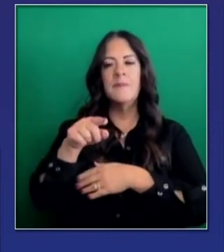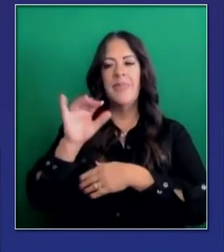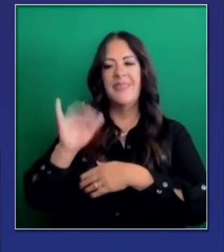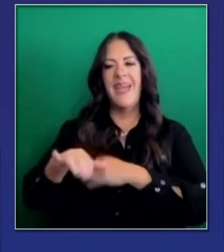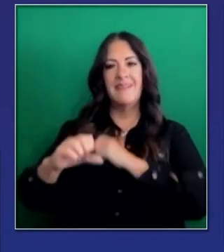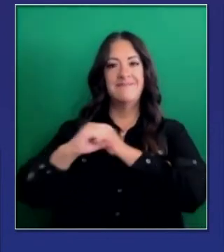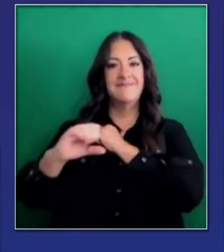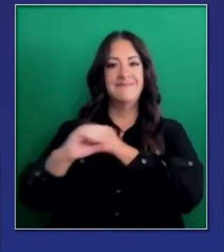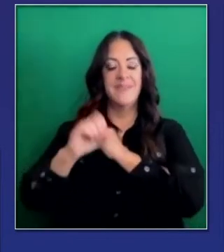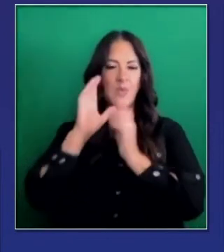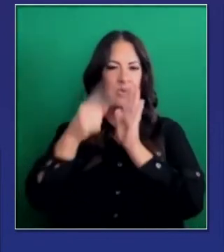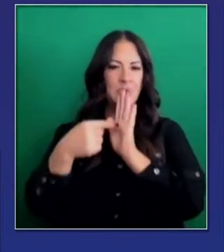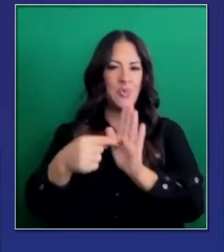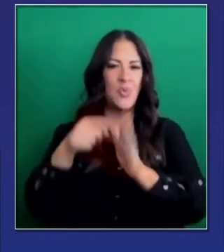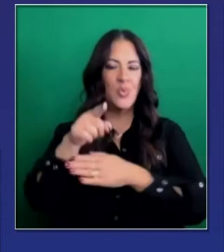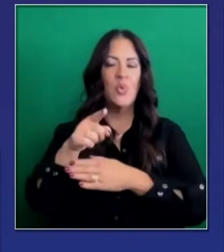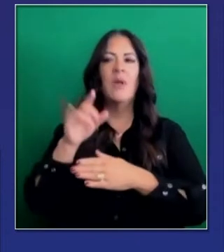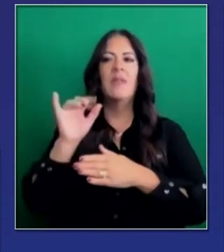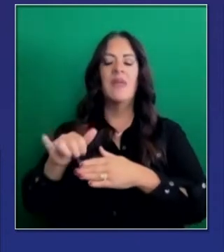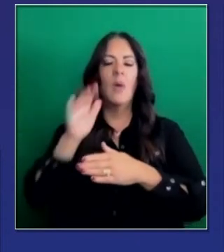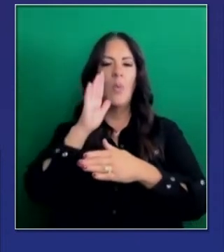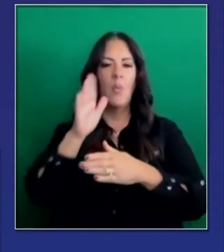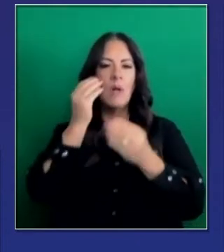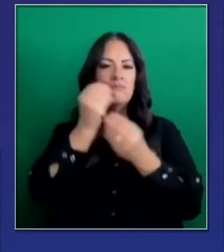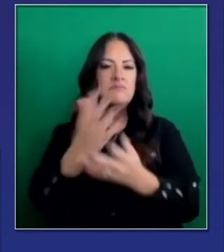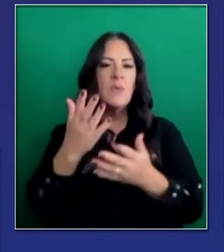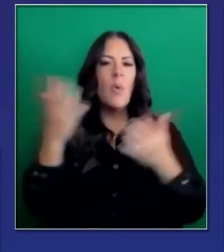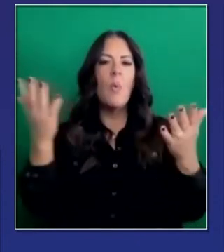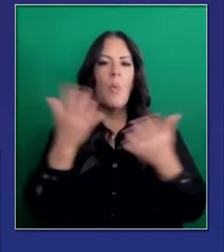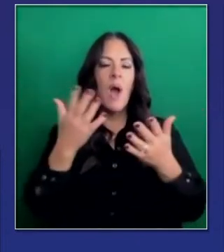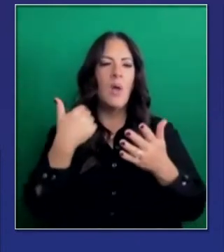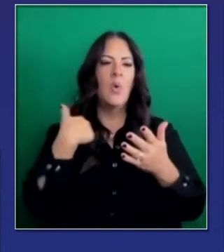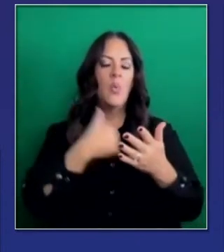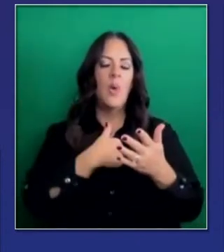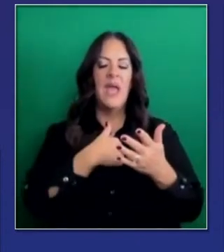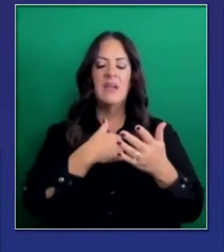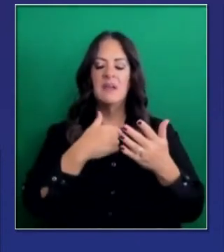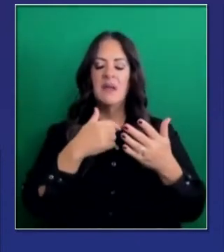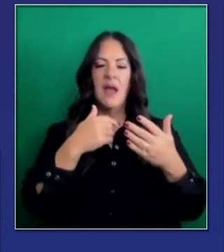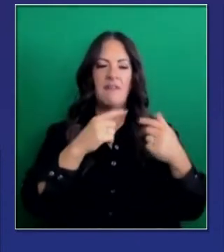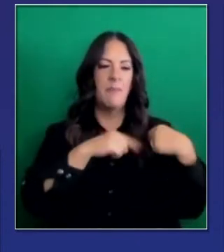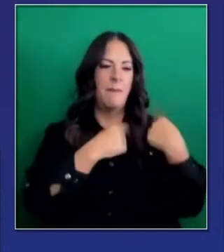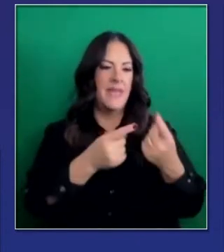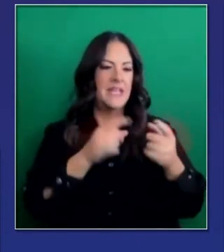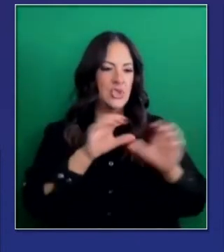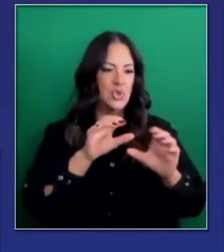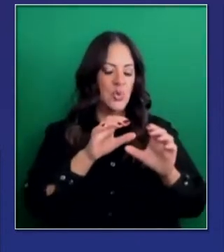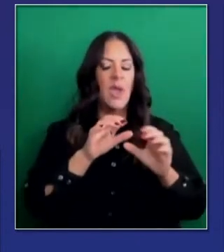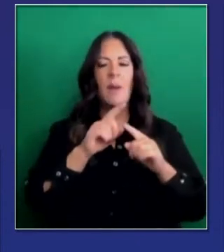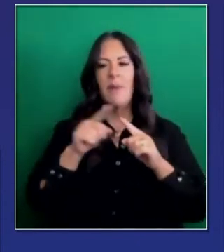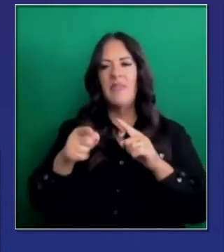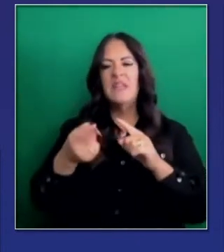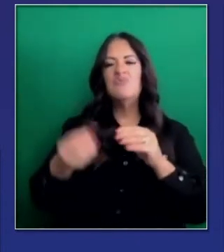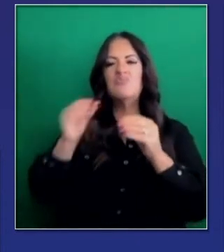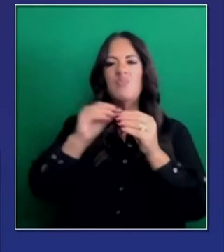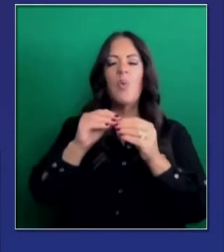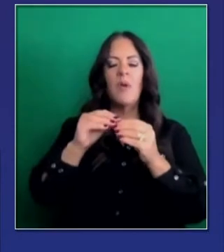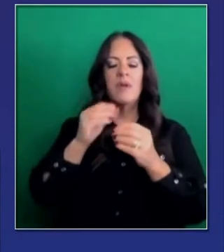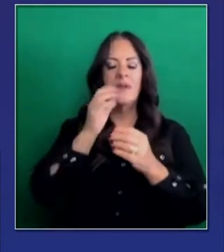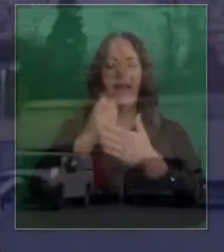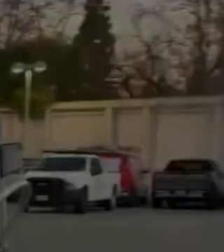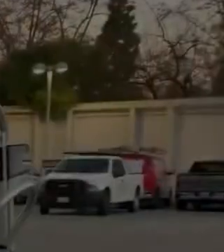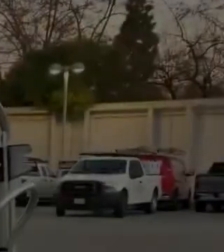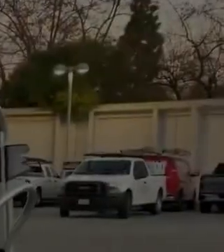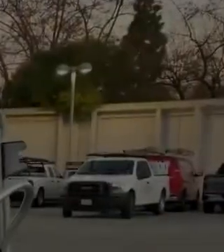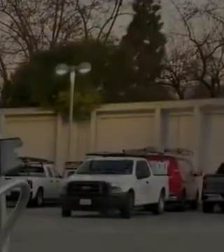hacemos mostrando el paquete de información que hemos hecho muchos estos son algunos de los que tienen que ver con las vacunas que verán